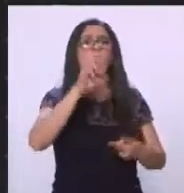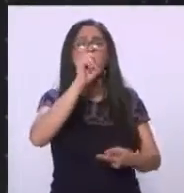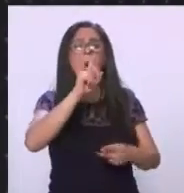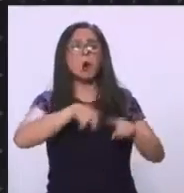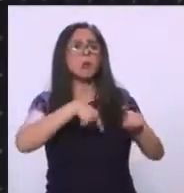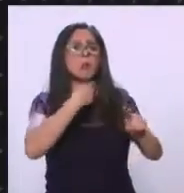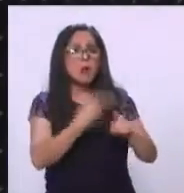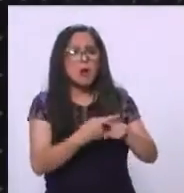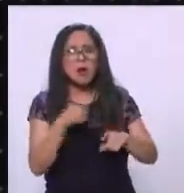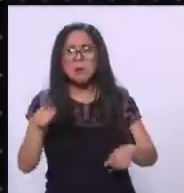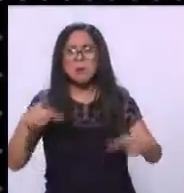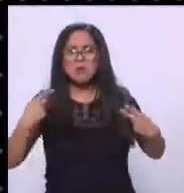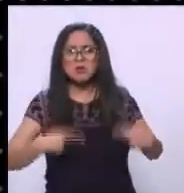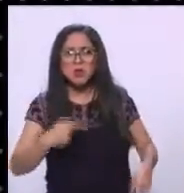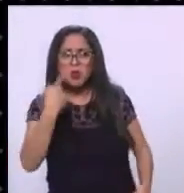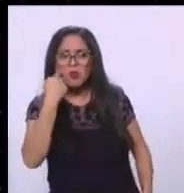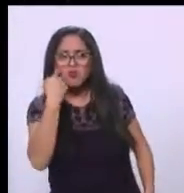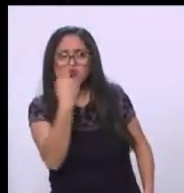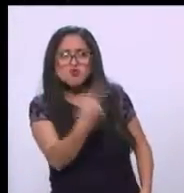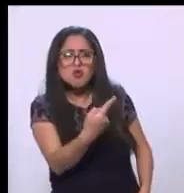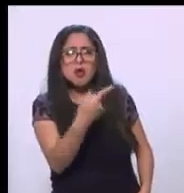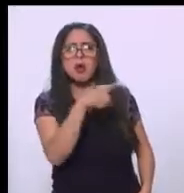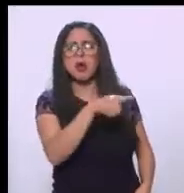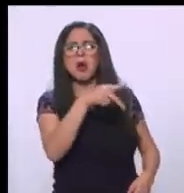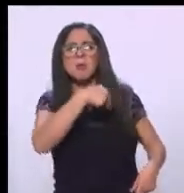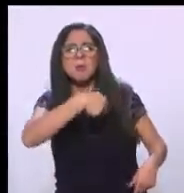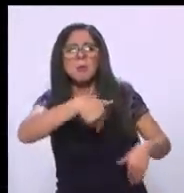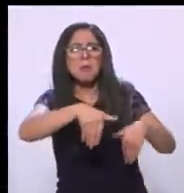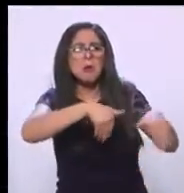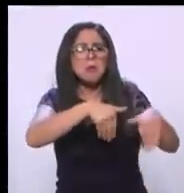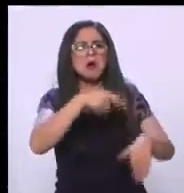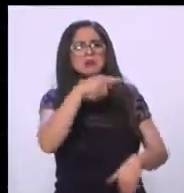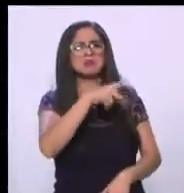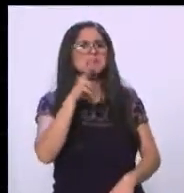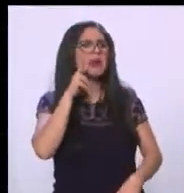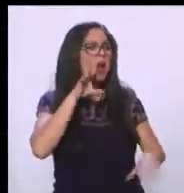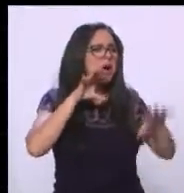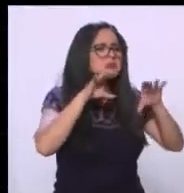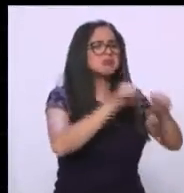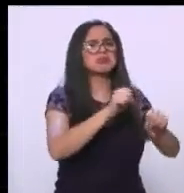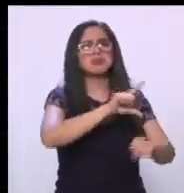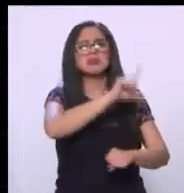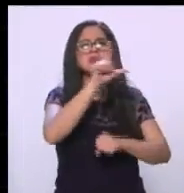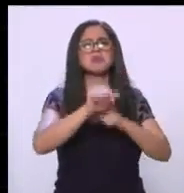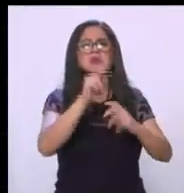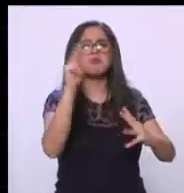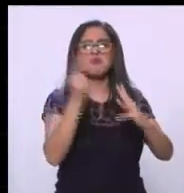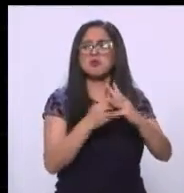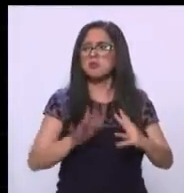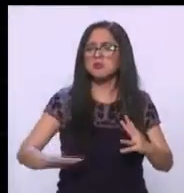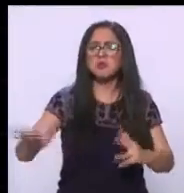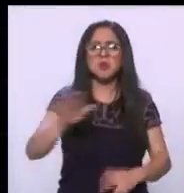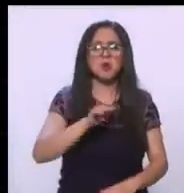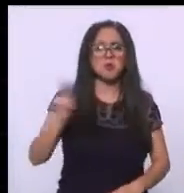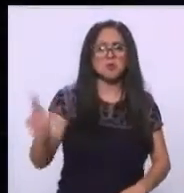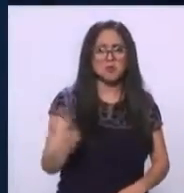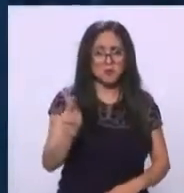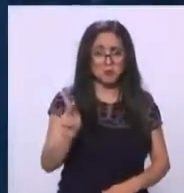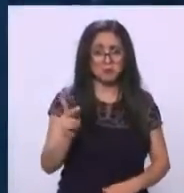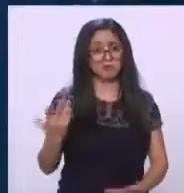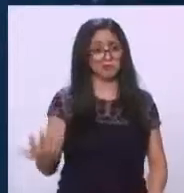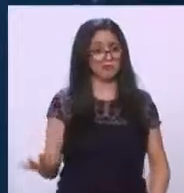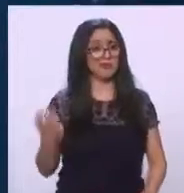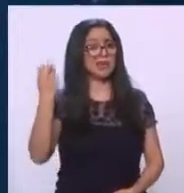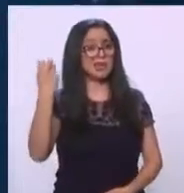caminando y los matan, los linchan. Entonces, como bien decía Alberto, es una labor social del Sistema Público de